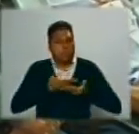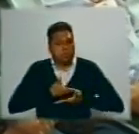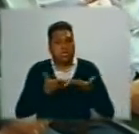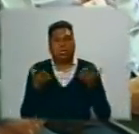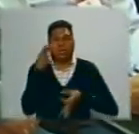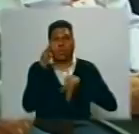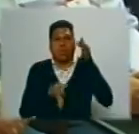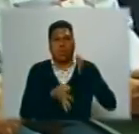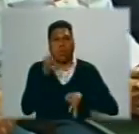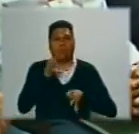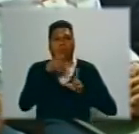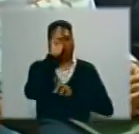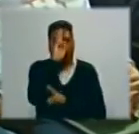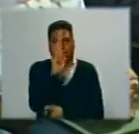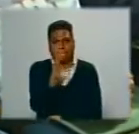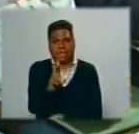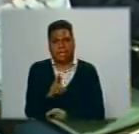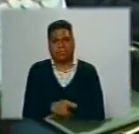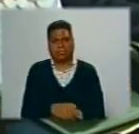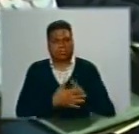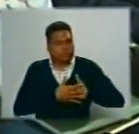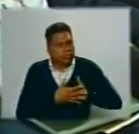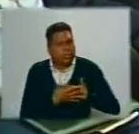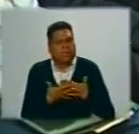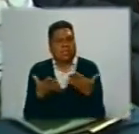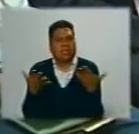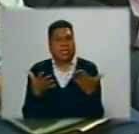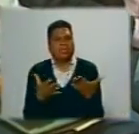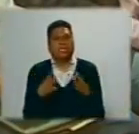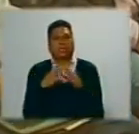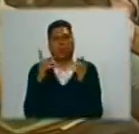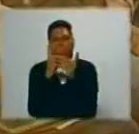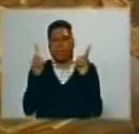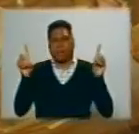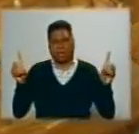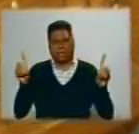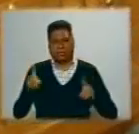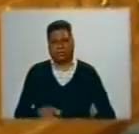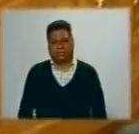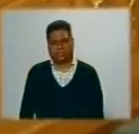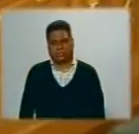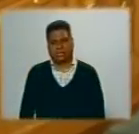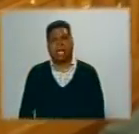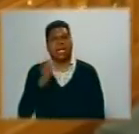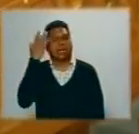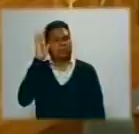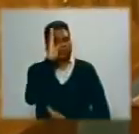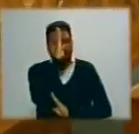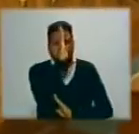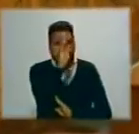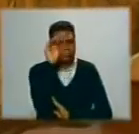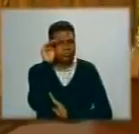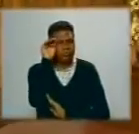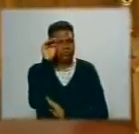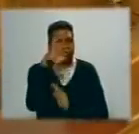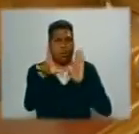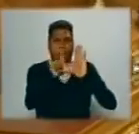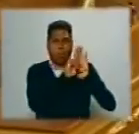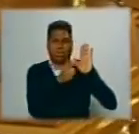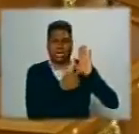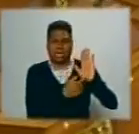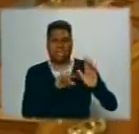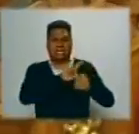equidad, el respeto, la solidaridad y la democracia. Creemos que estamos apuntalando a una ley que